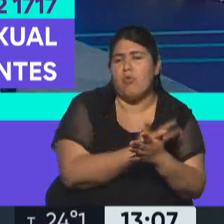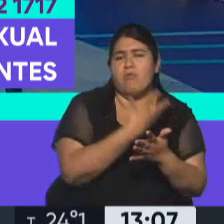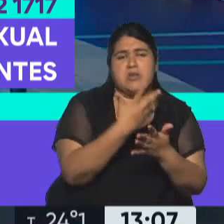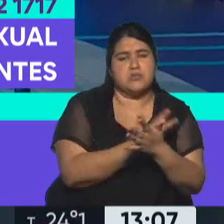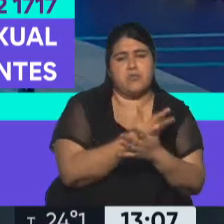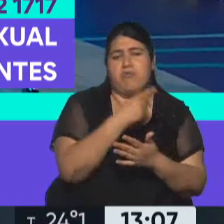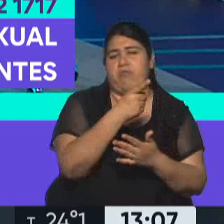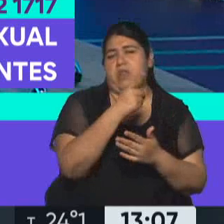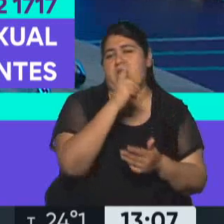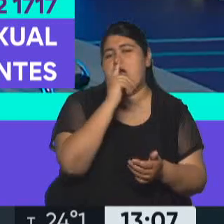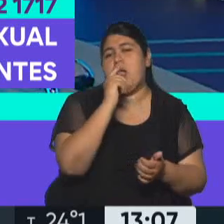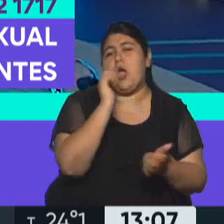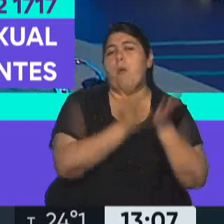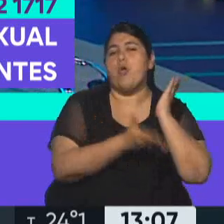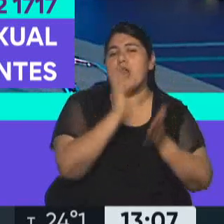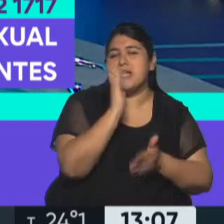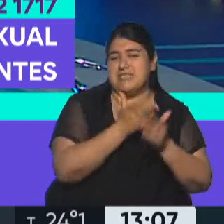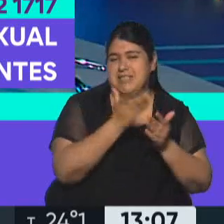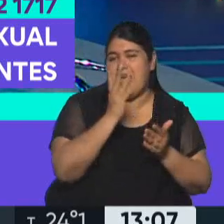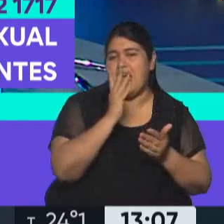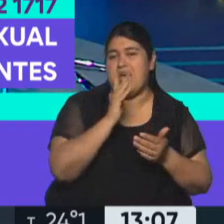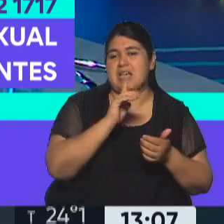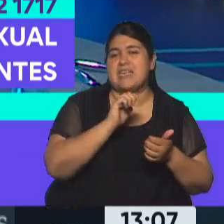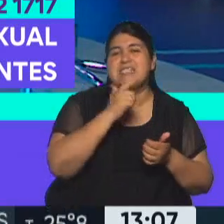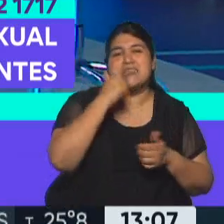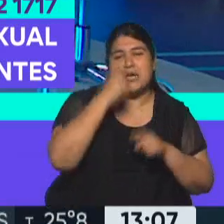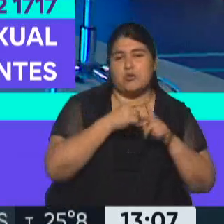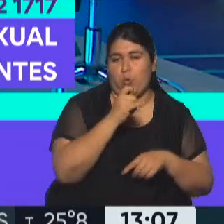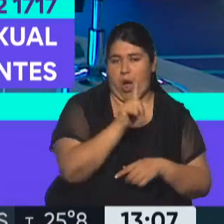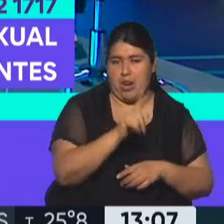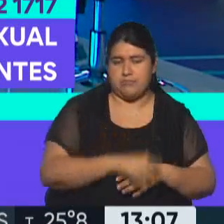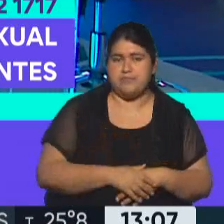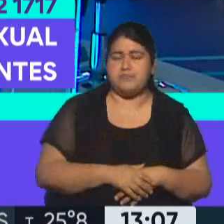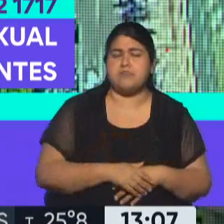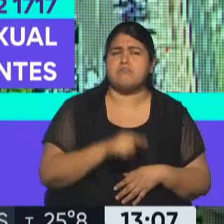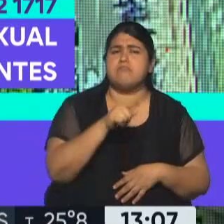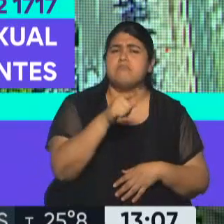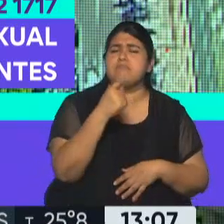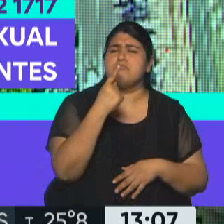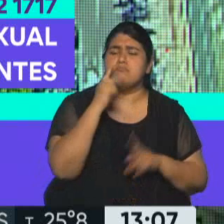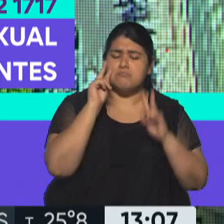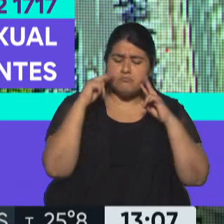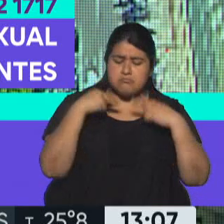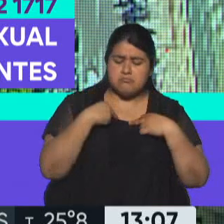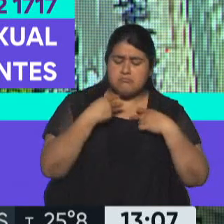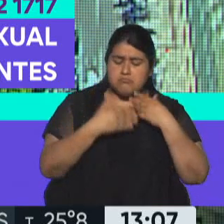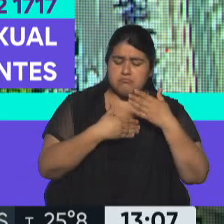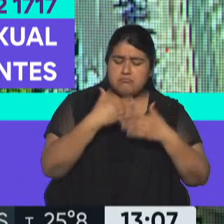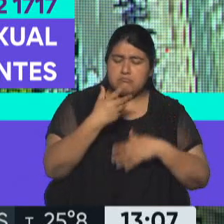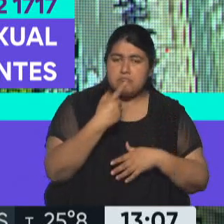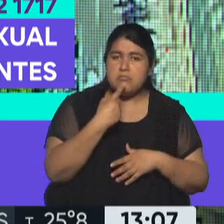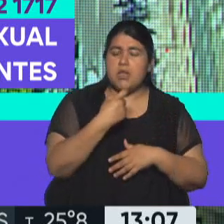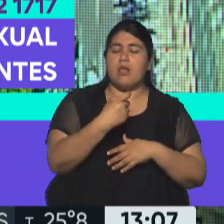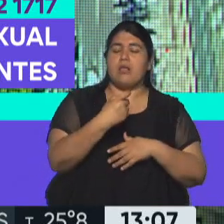sexual. ¿Y qué pasa? Lo que decíamos recién. Tardan en darse cuenta que es violencia sexual. ¿Cuándo se